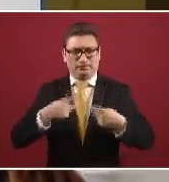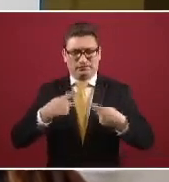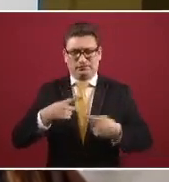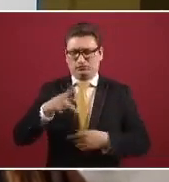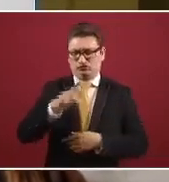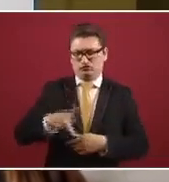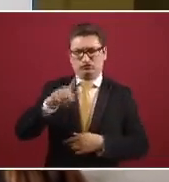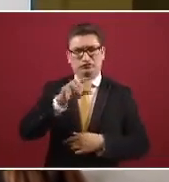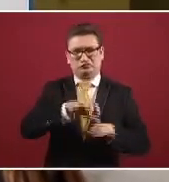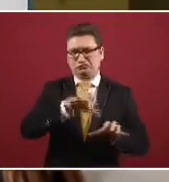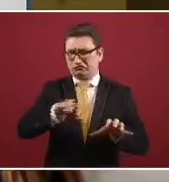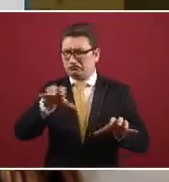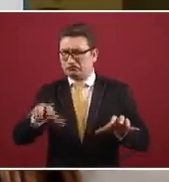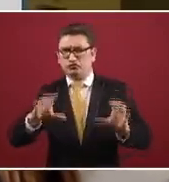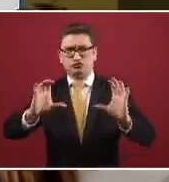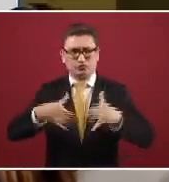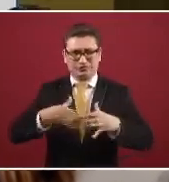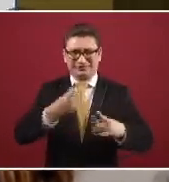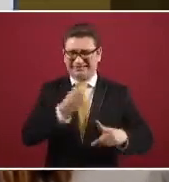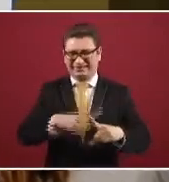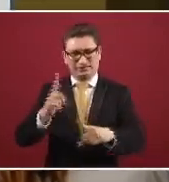comunidades